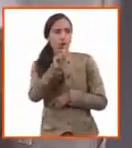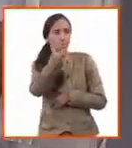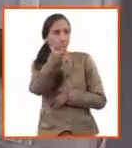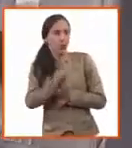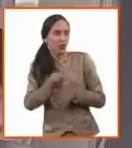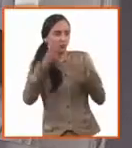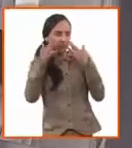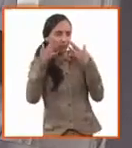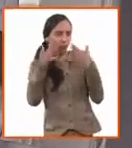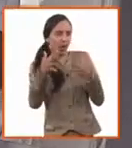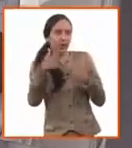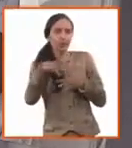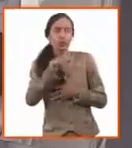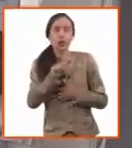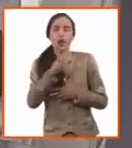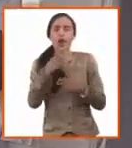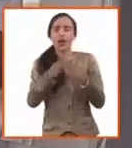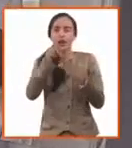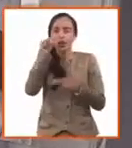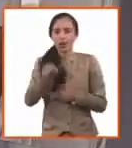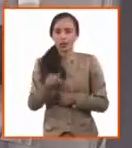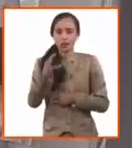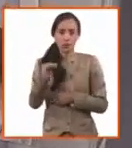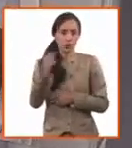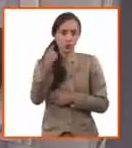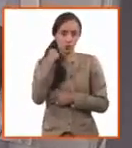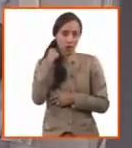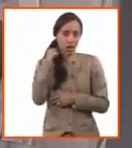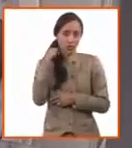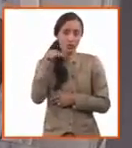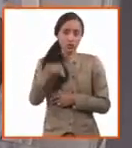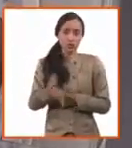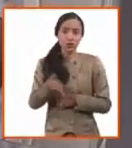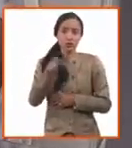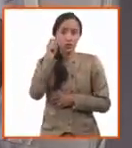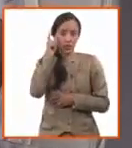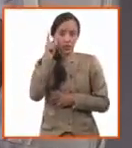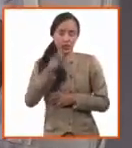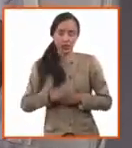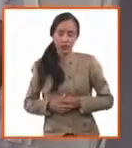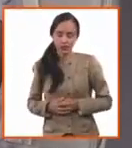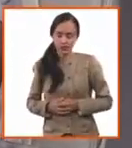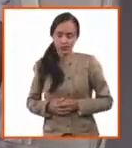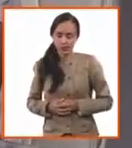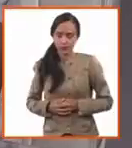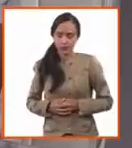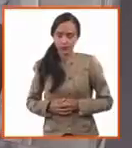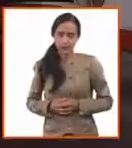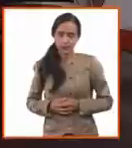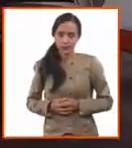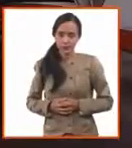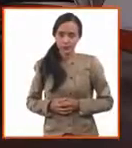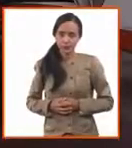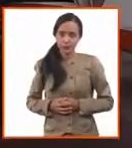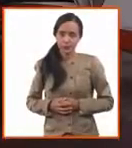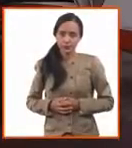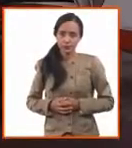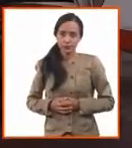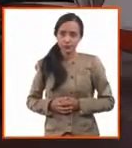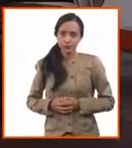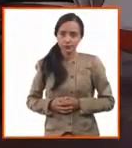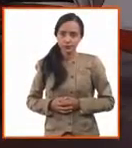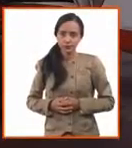como individuos en particular que hace mucho tiempo han sido trascendido por su propia por sus propias creaciones no entonces en ese sentido hay